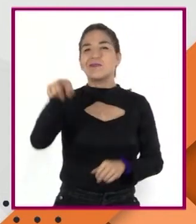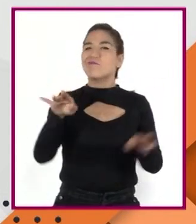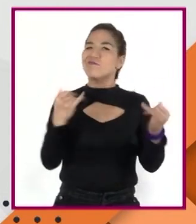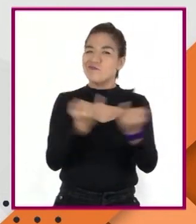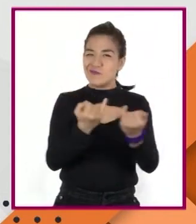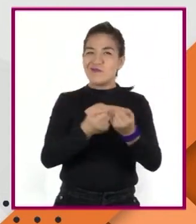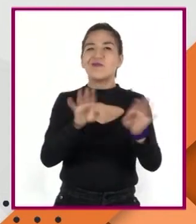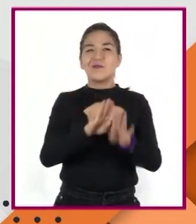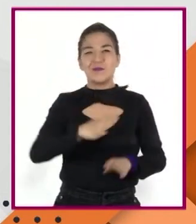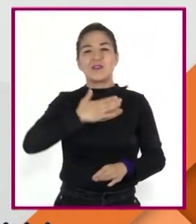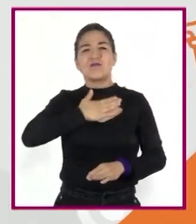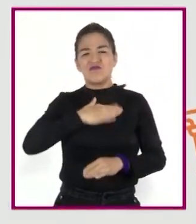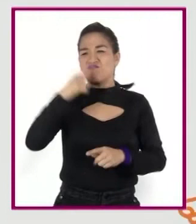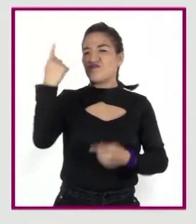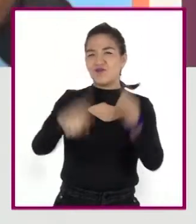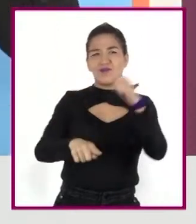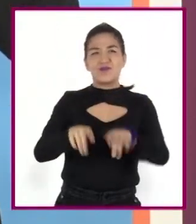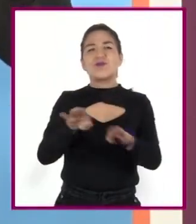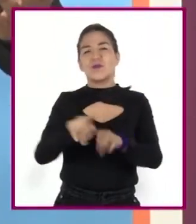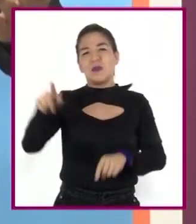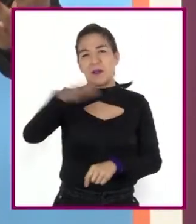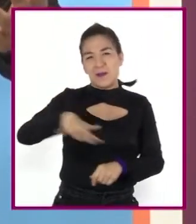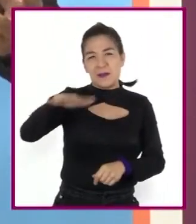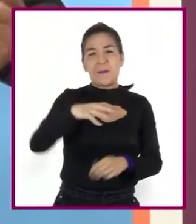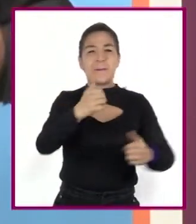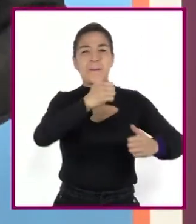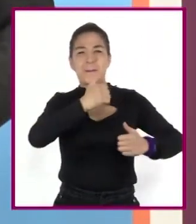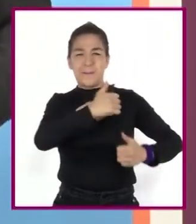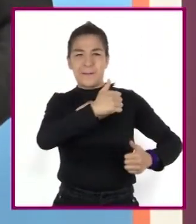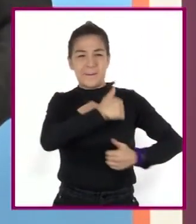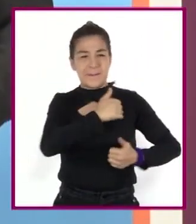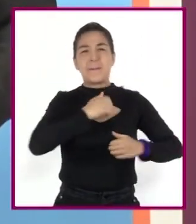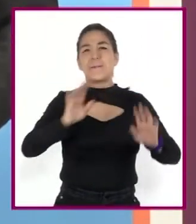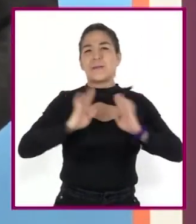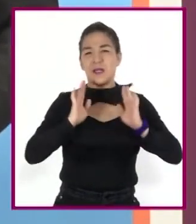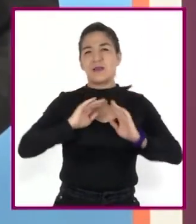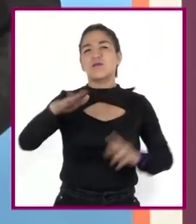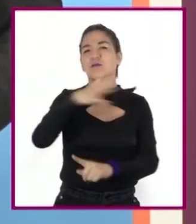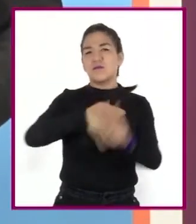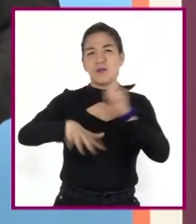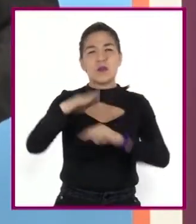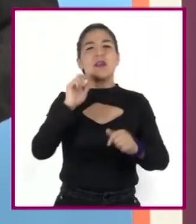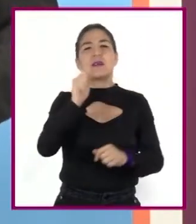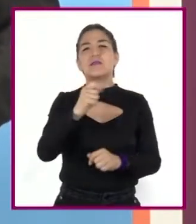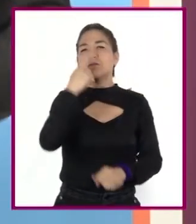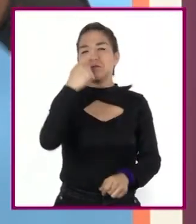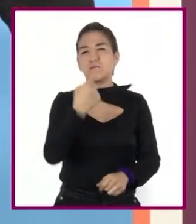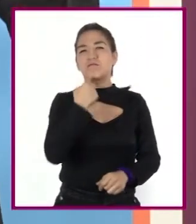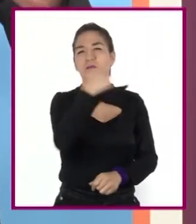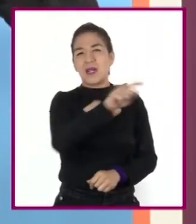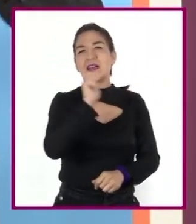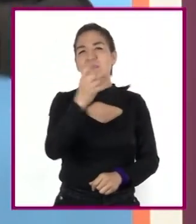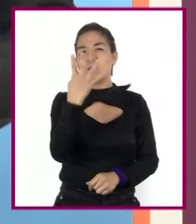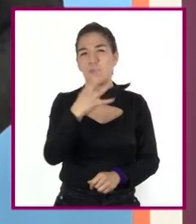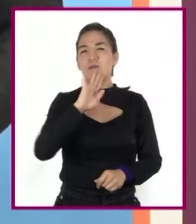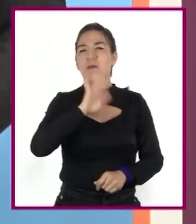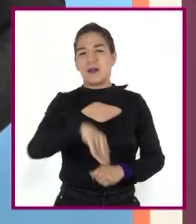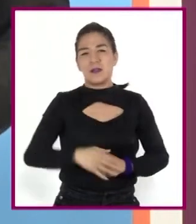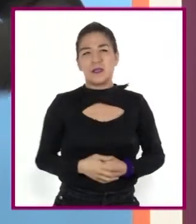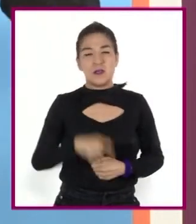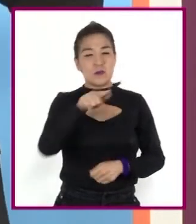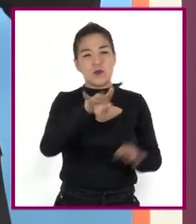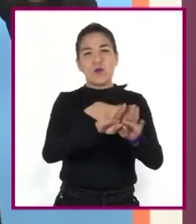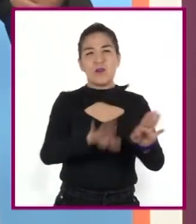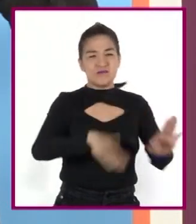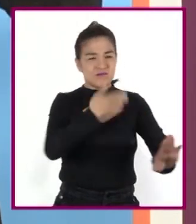juzgados militares y civiles. Los procesados estaban acusados de 4 cargos: crímenes contra la